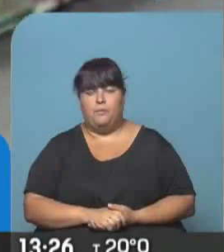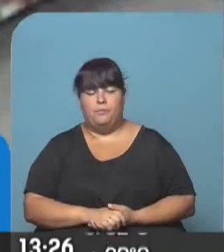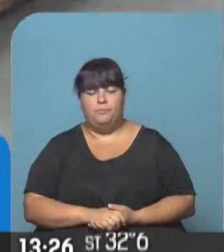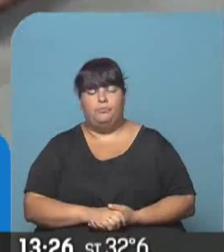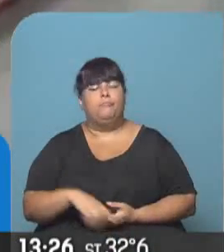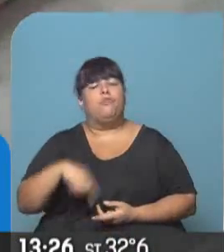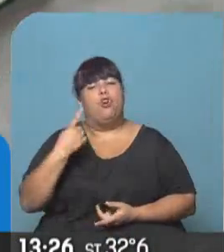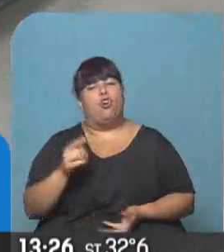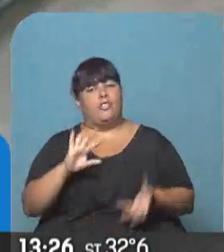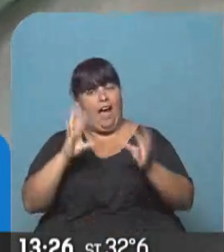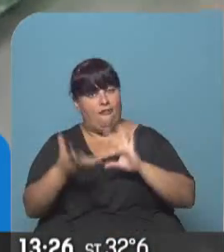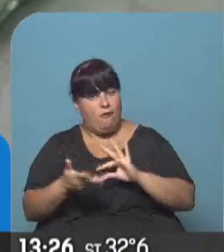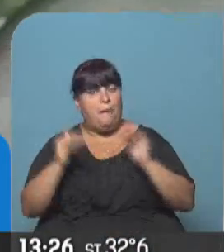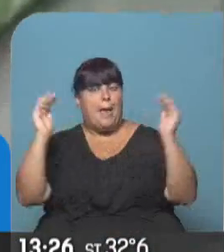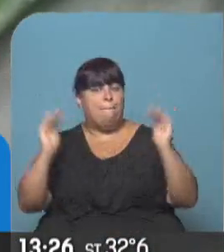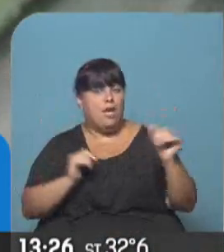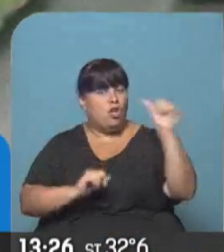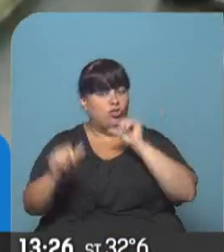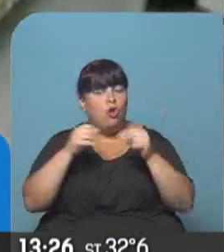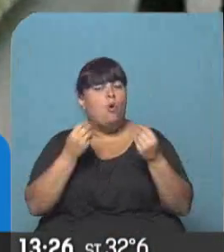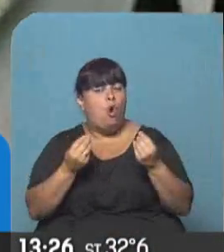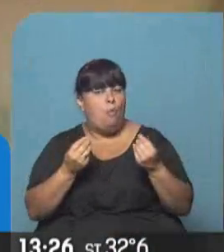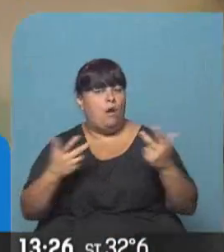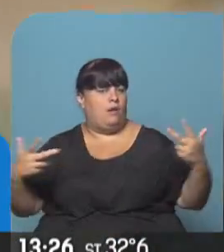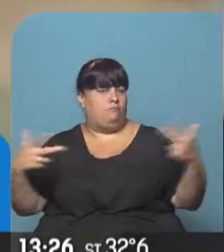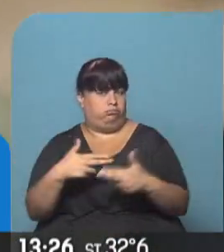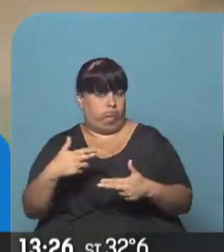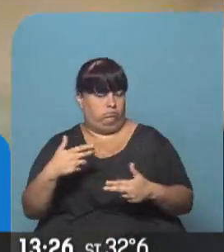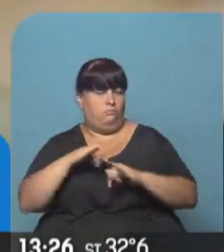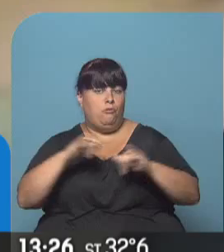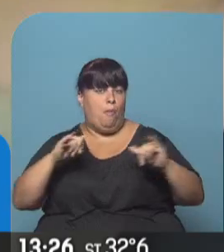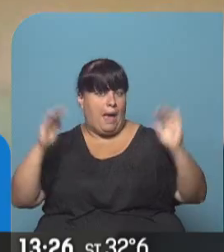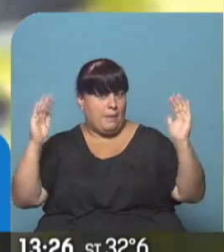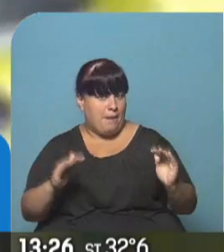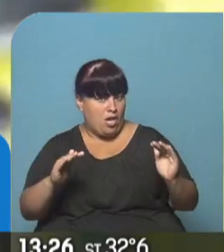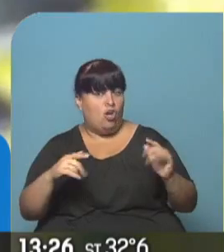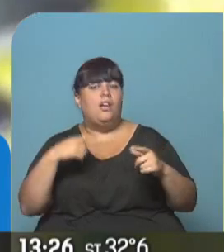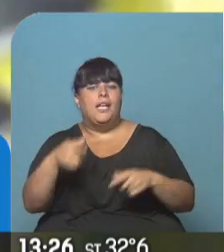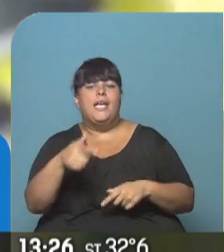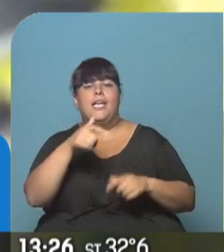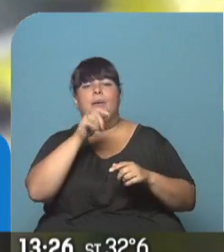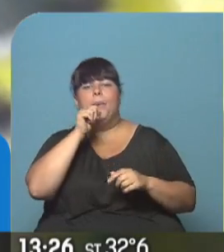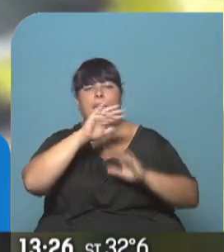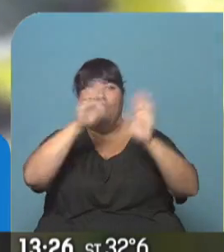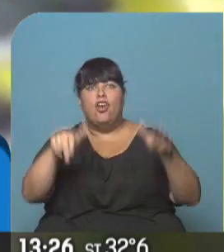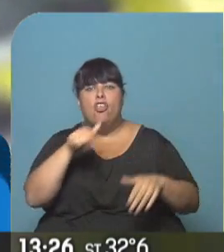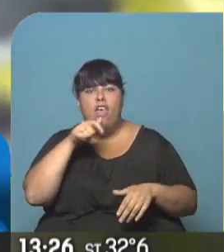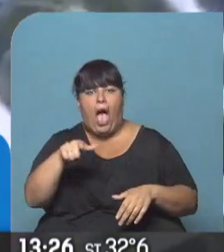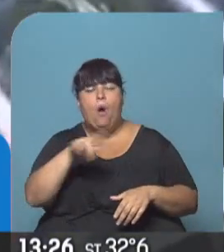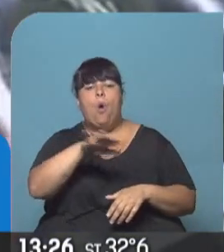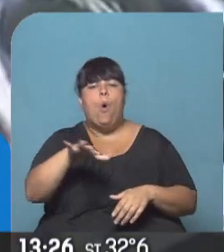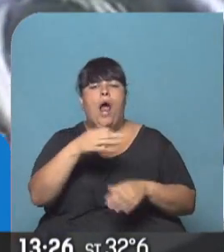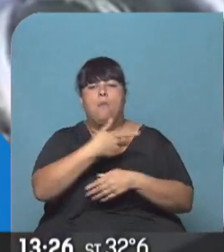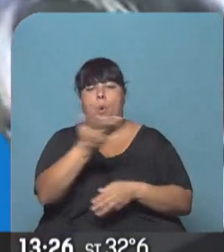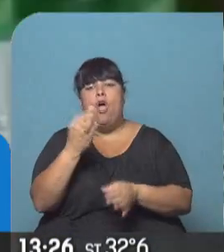y otras formas de disminuir el consumo serían restringir la publicidad y la colocación de bebederos en escuelas y espacios